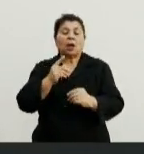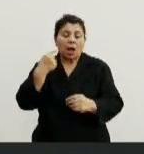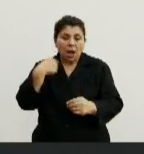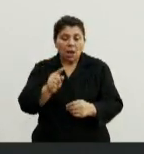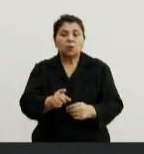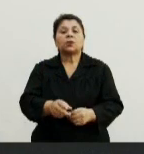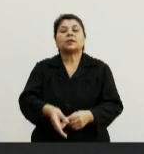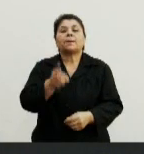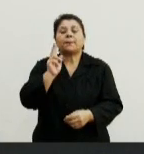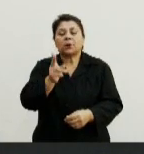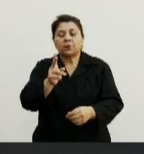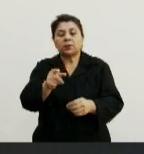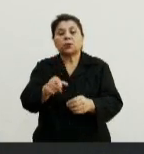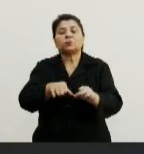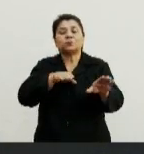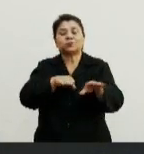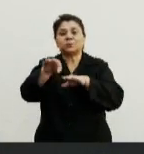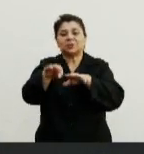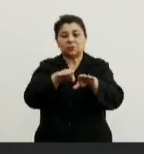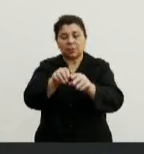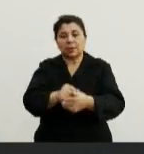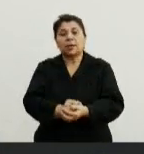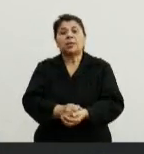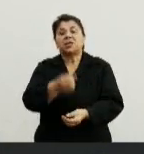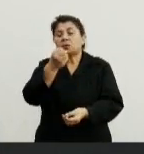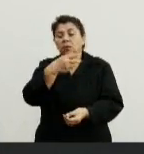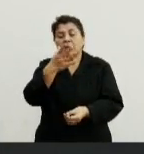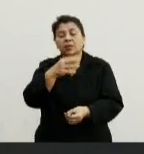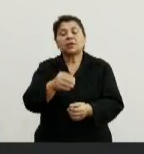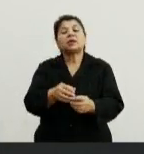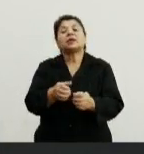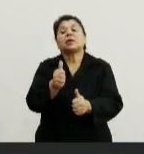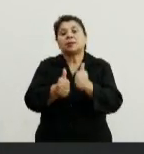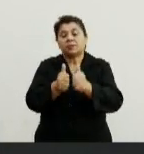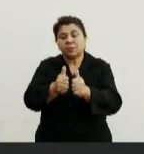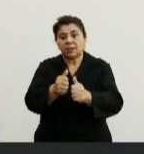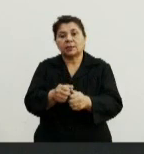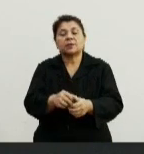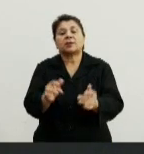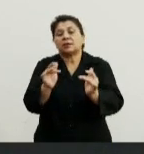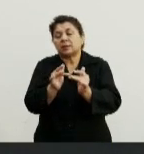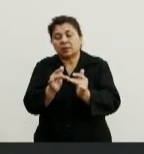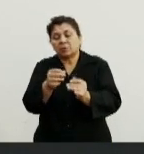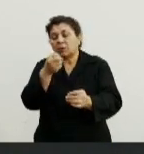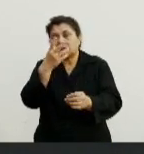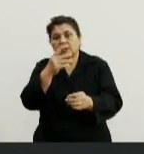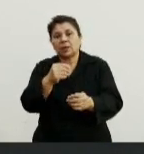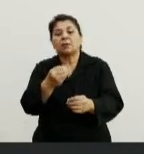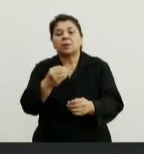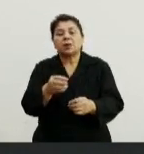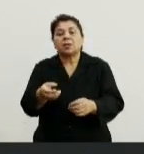continúa la prohibición de tener abiertas en las empresas cualquier tipo de plataforma para poder tomar